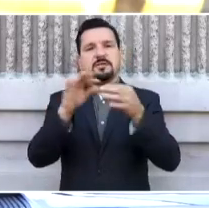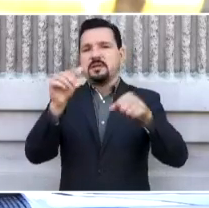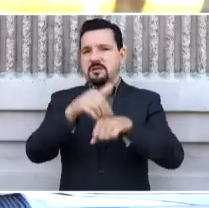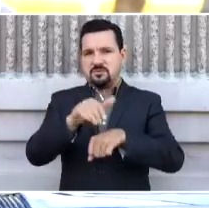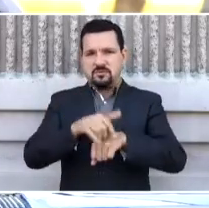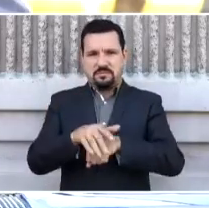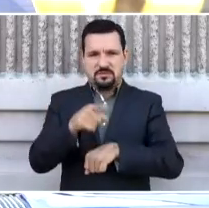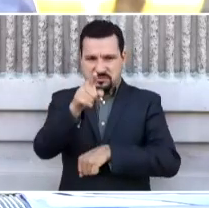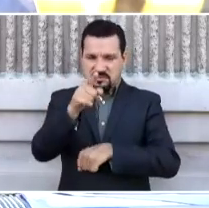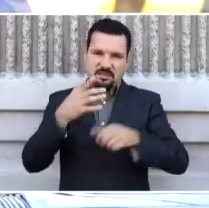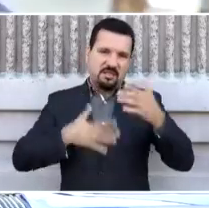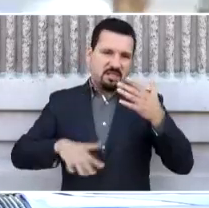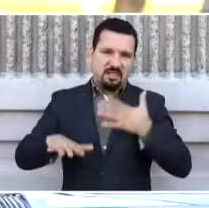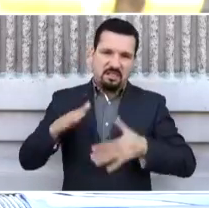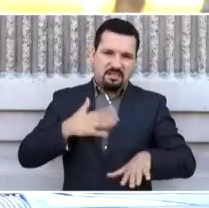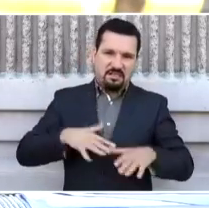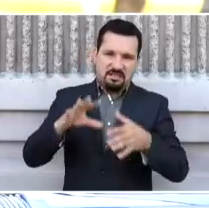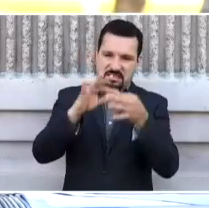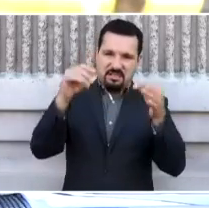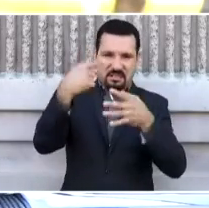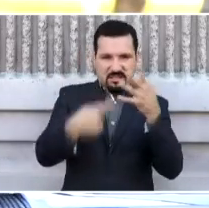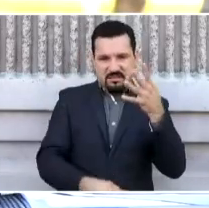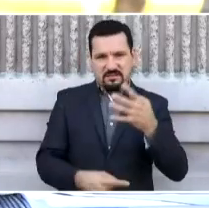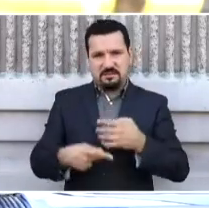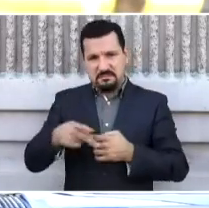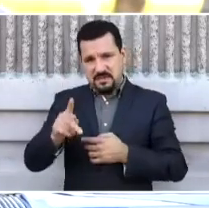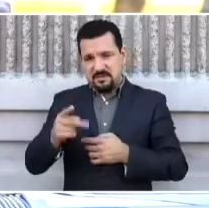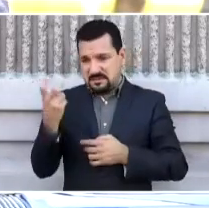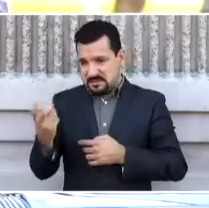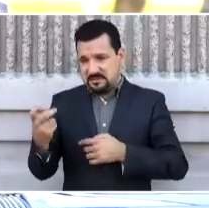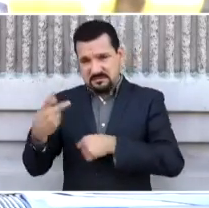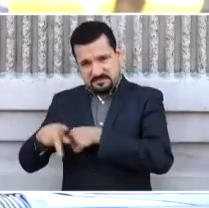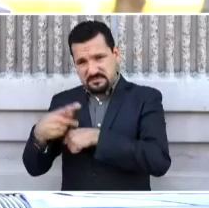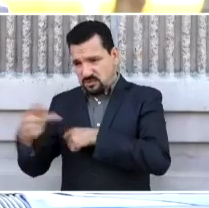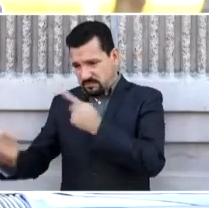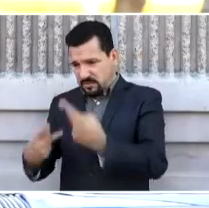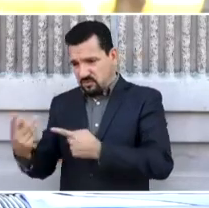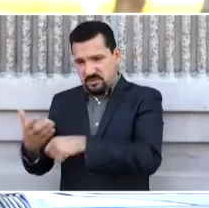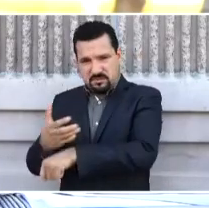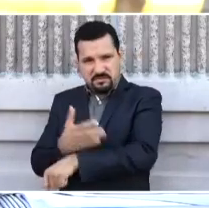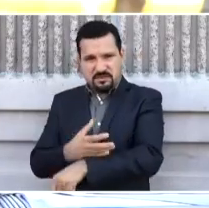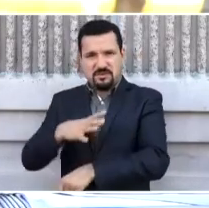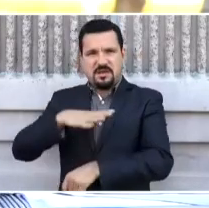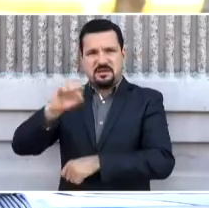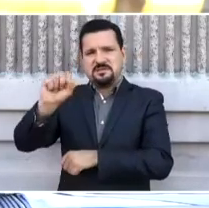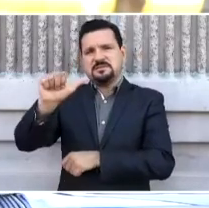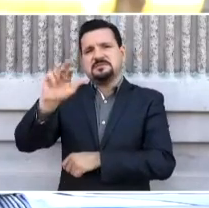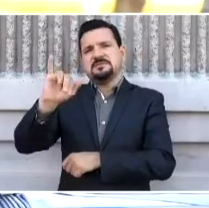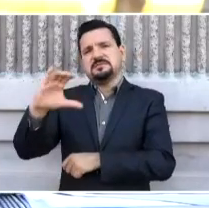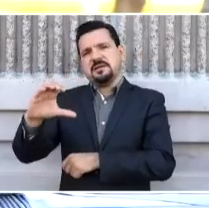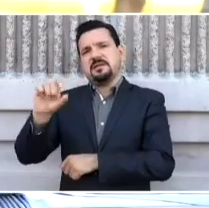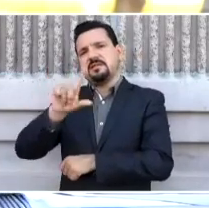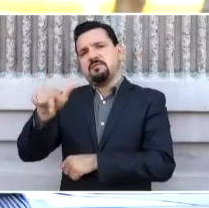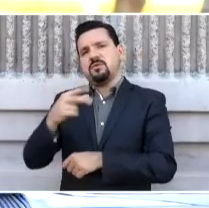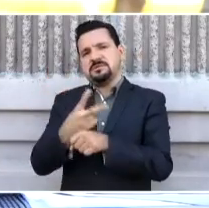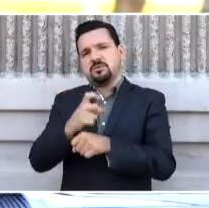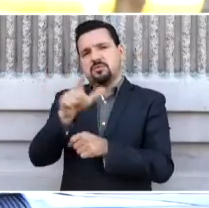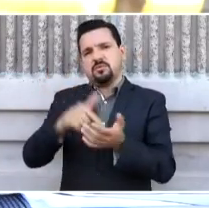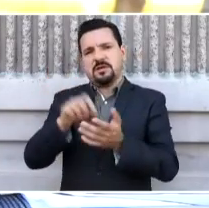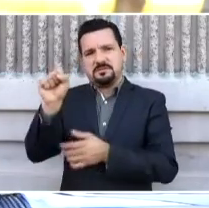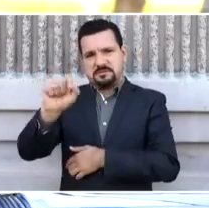cansarlos, pero a ver, por este riesgo que pregunta el compañero, están Zarik, luego sigue San Luis Río